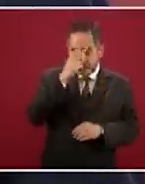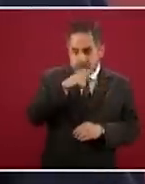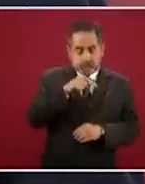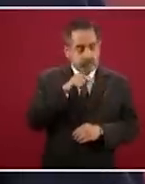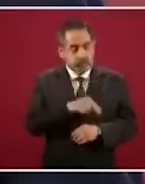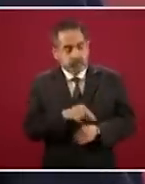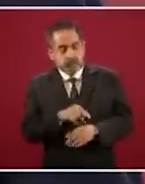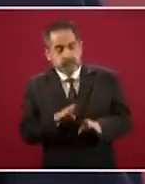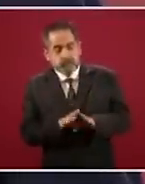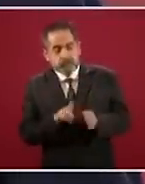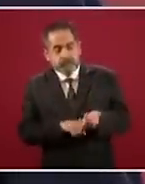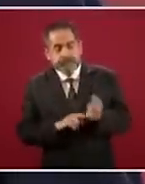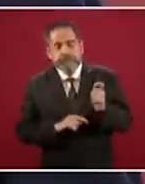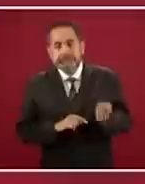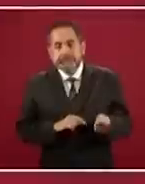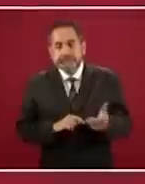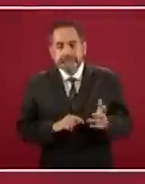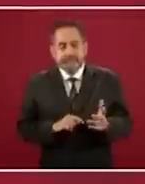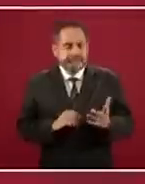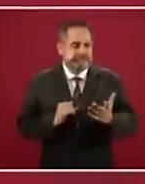México con